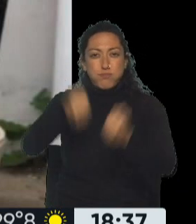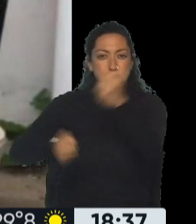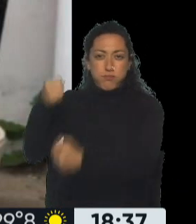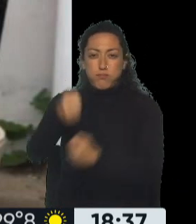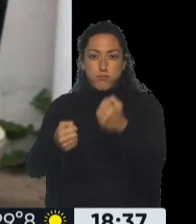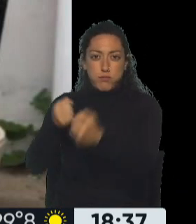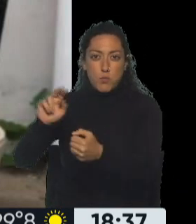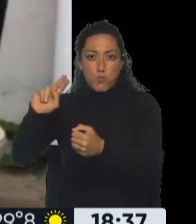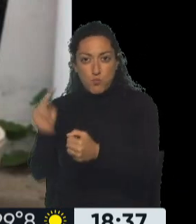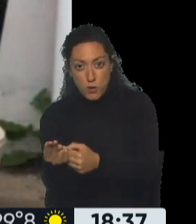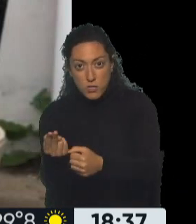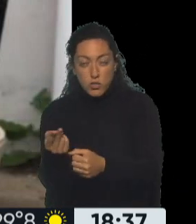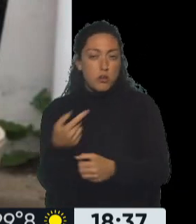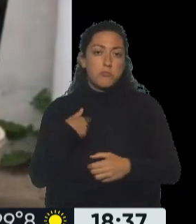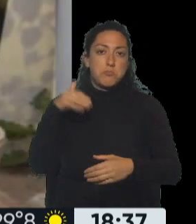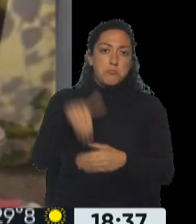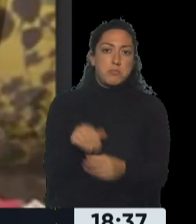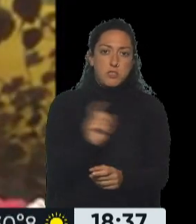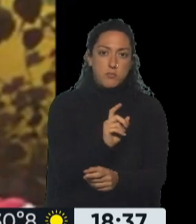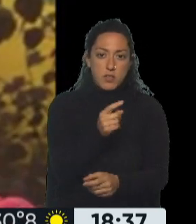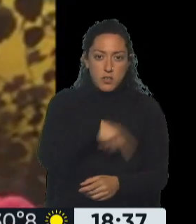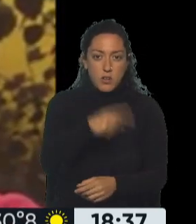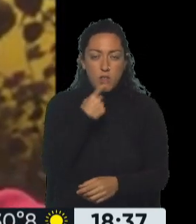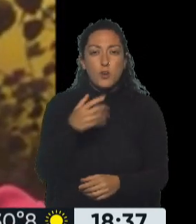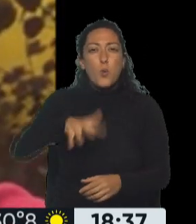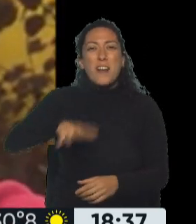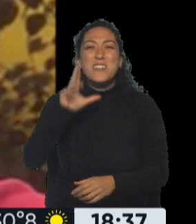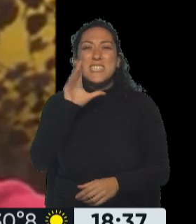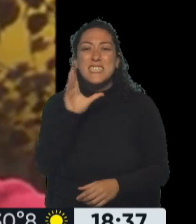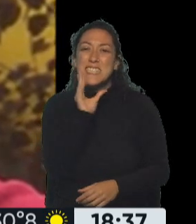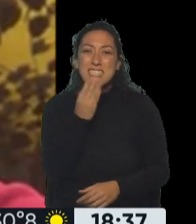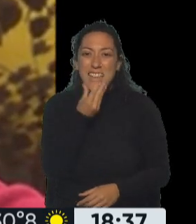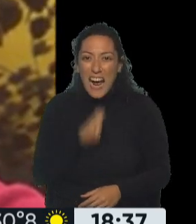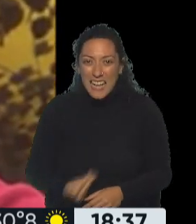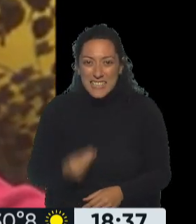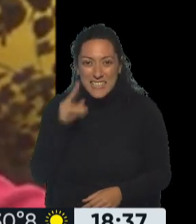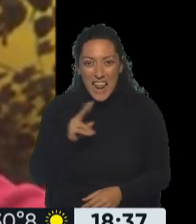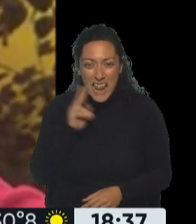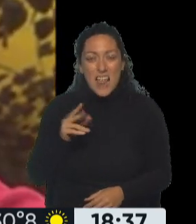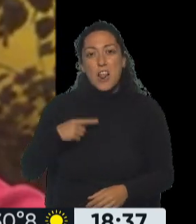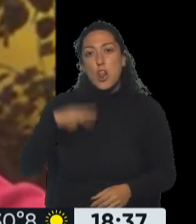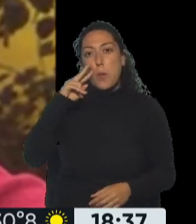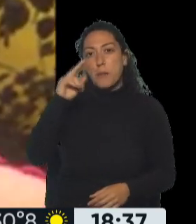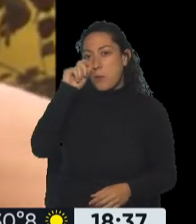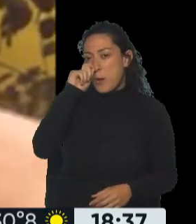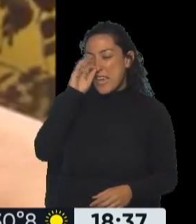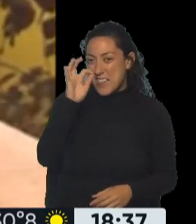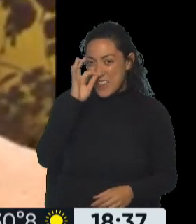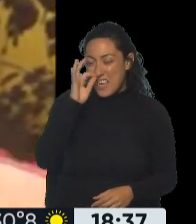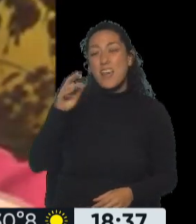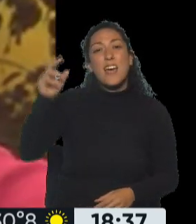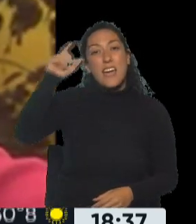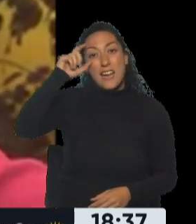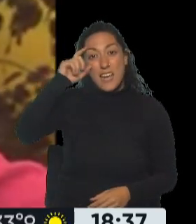acabó con la vida de Fernando Báez Sosa en Villa Gesell en enero de 2020. De esta manera van a